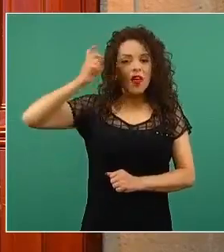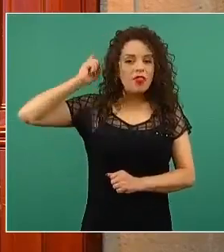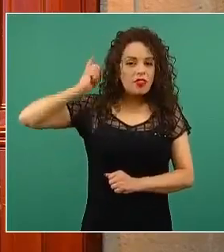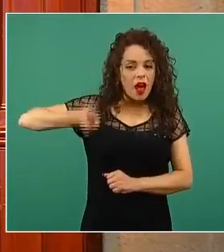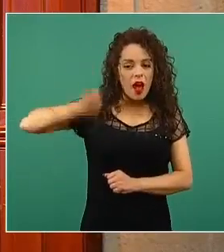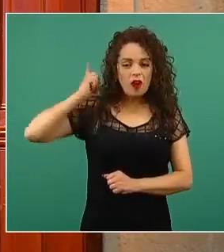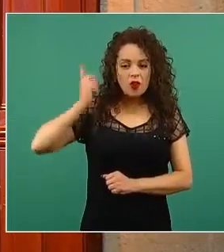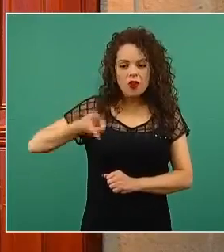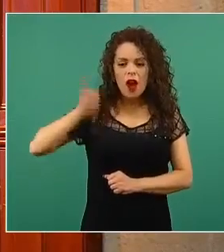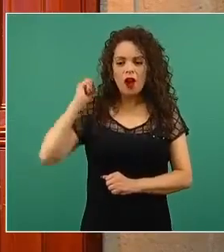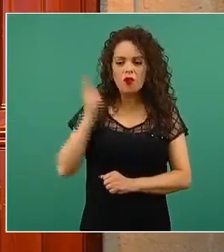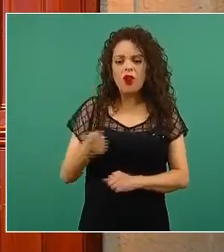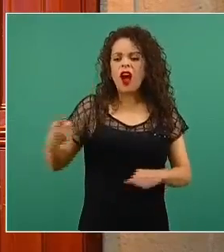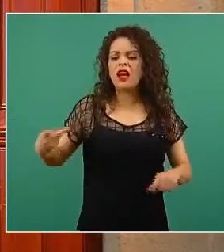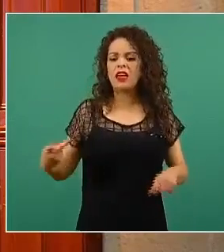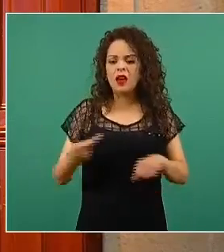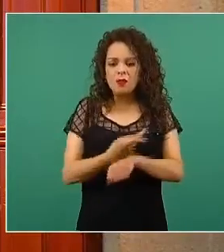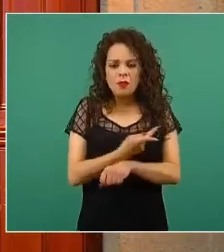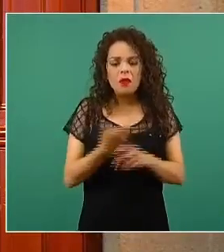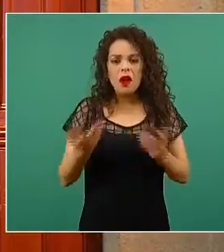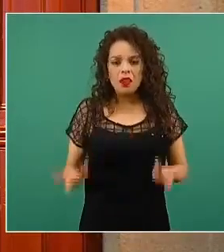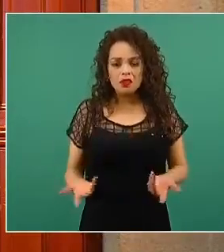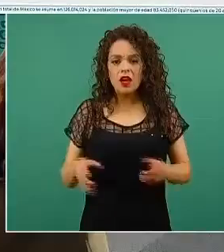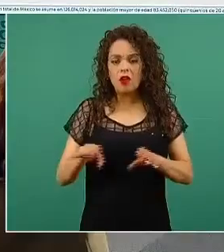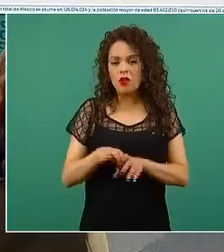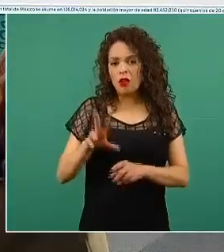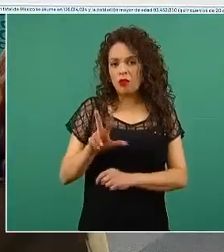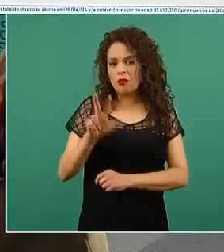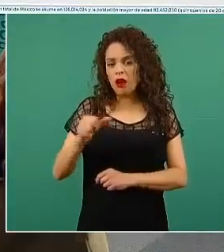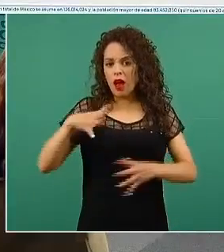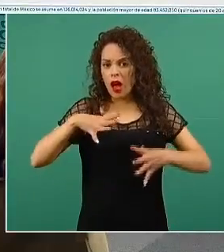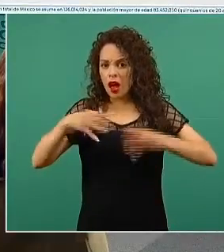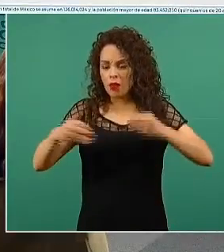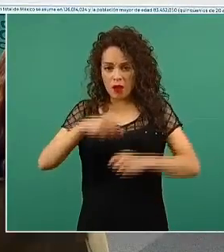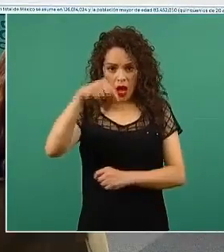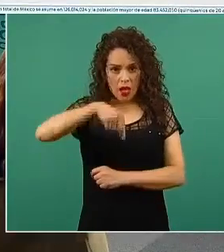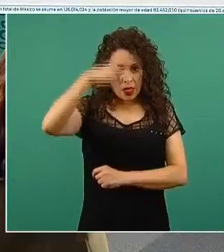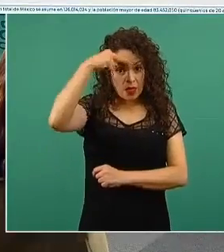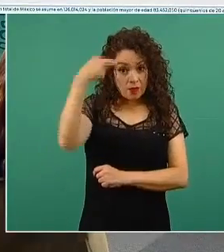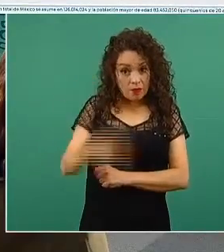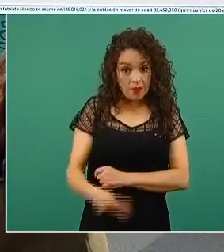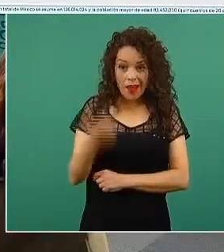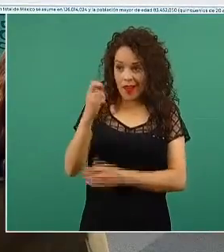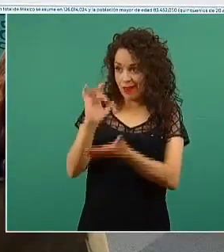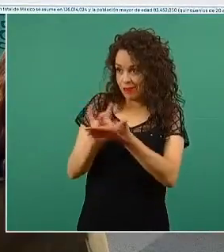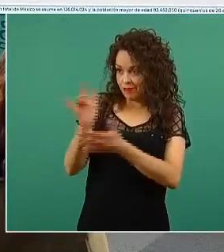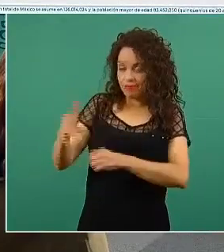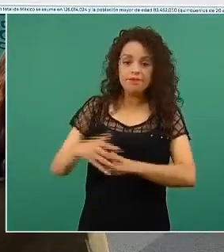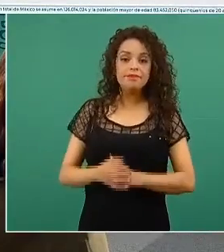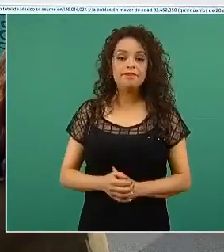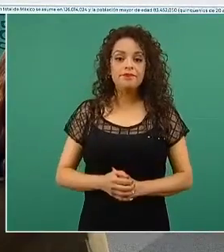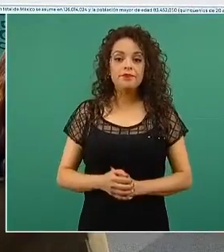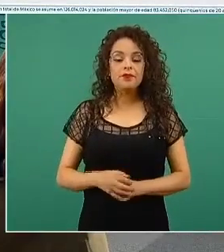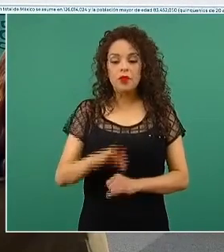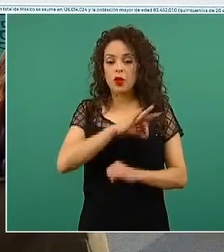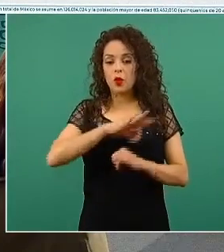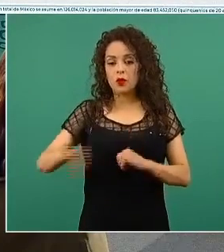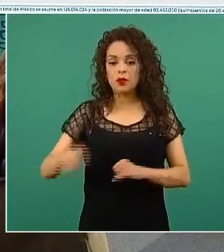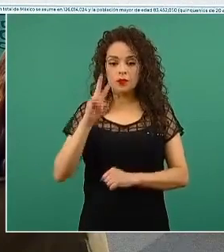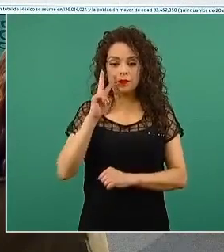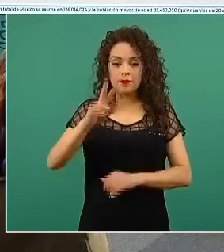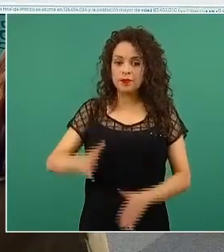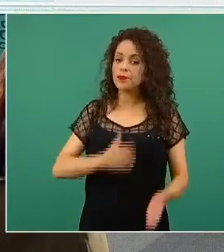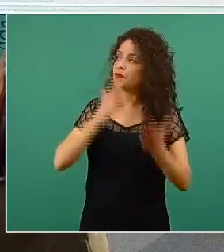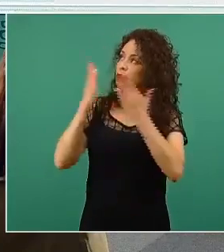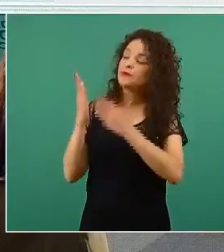qué es lo que está sucediendo y cómo se está comportando la epidemia en México. Y finalmente la siguiente es que gracias